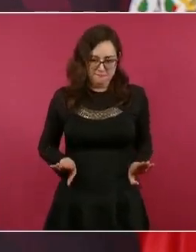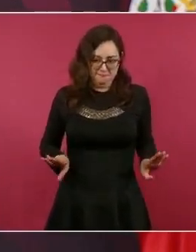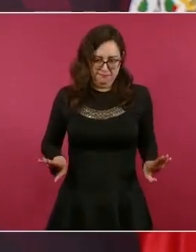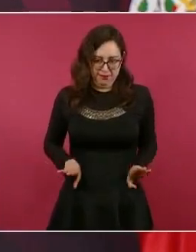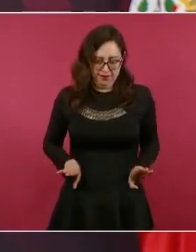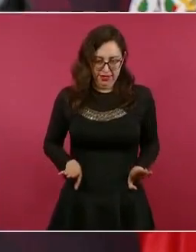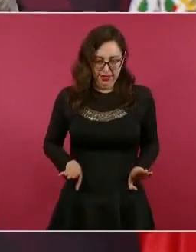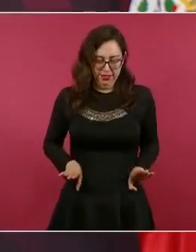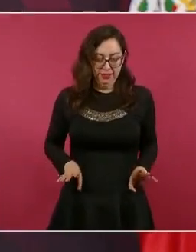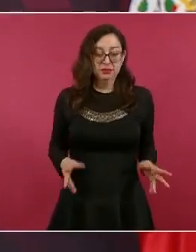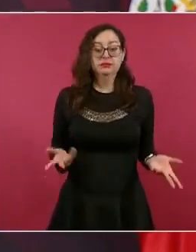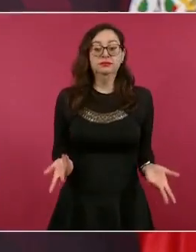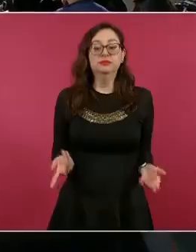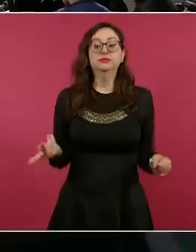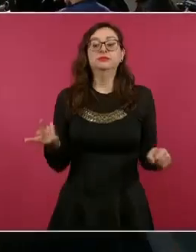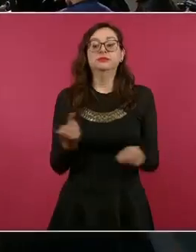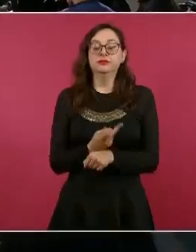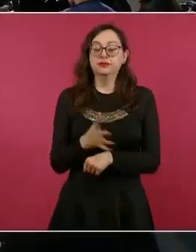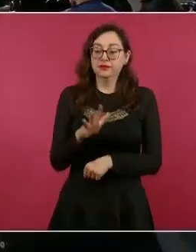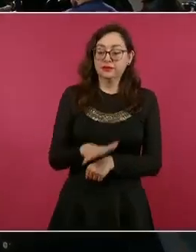en ese ambiente